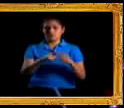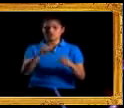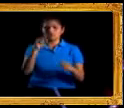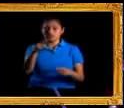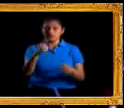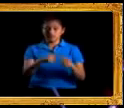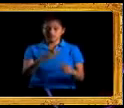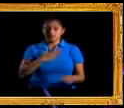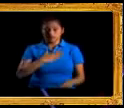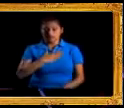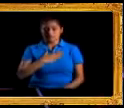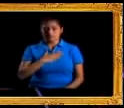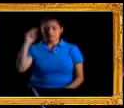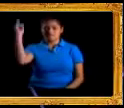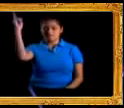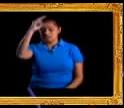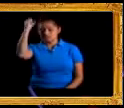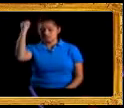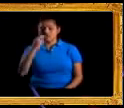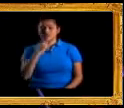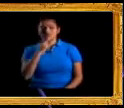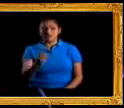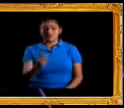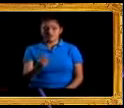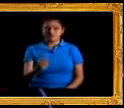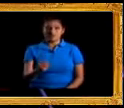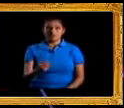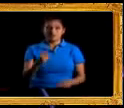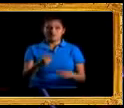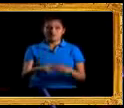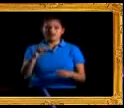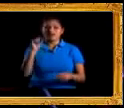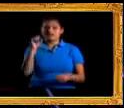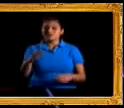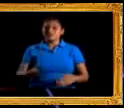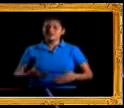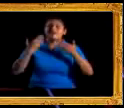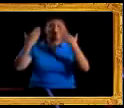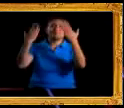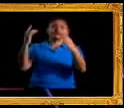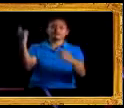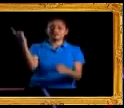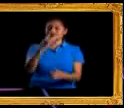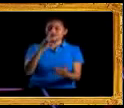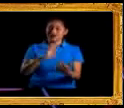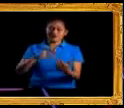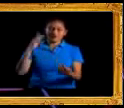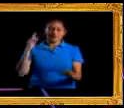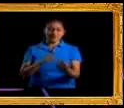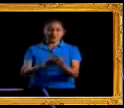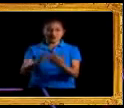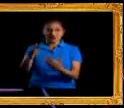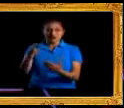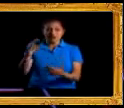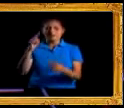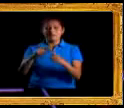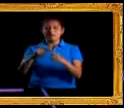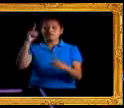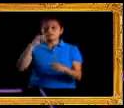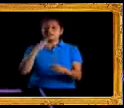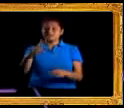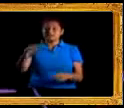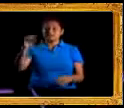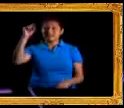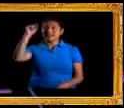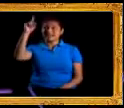El Señor venció por ti y por mí, hermano. Por eso ahora le damos toda gloria. Por eso ahora le damos toda honra. Por eso decimos: Él es